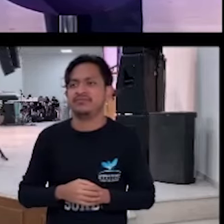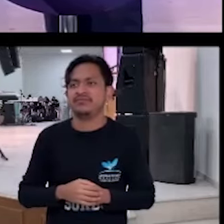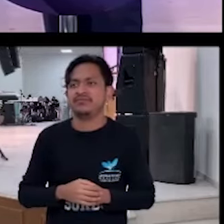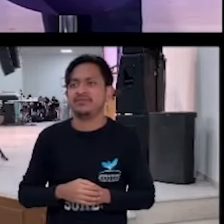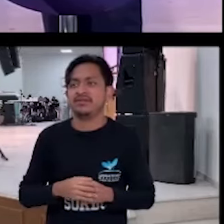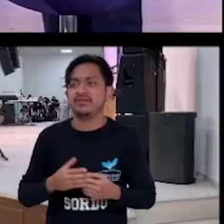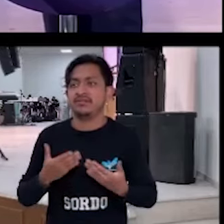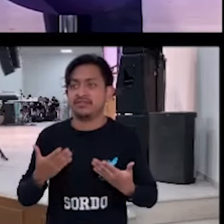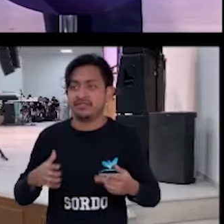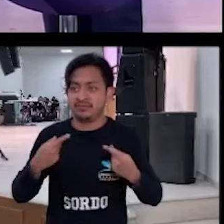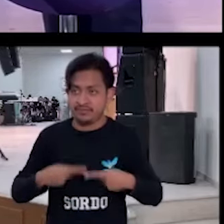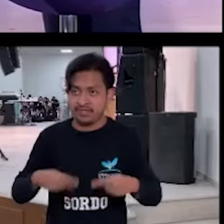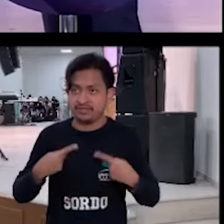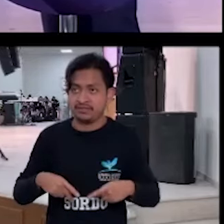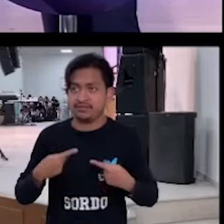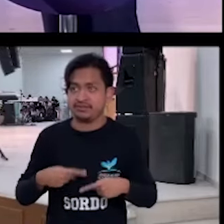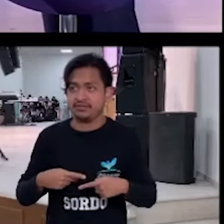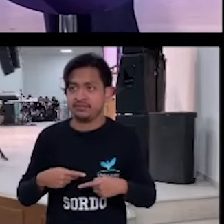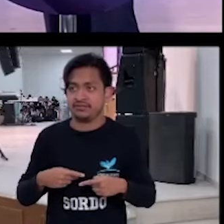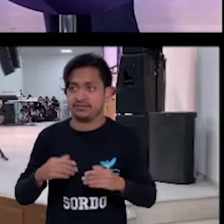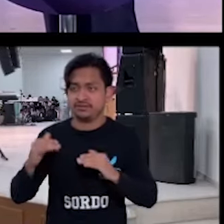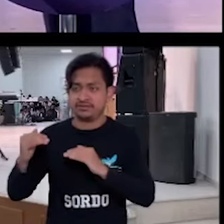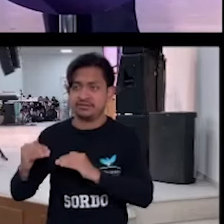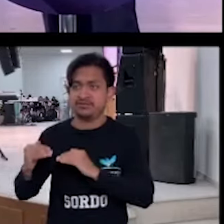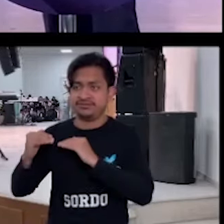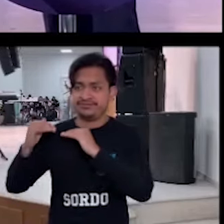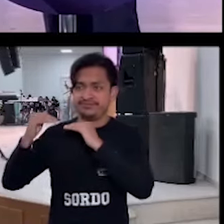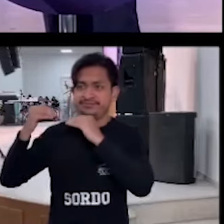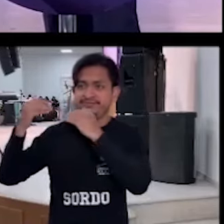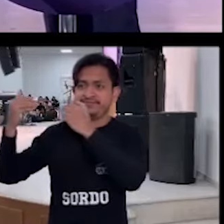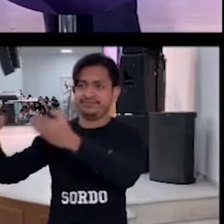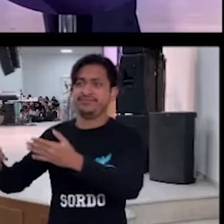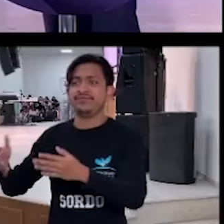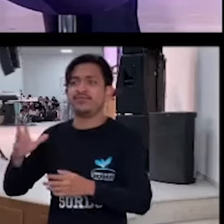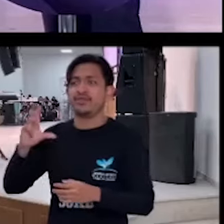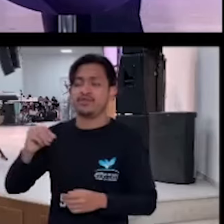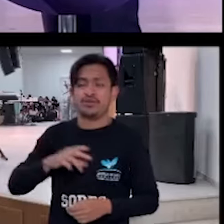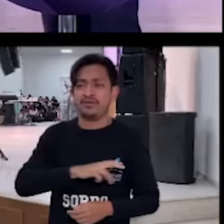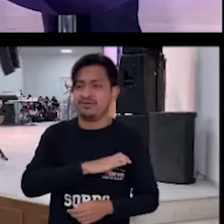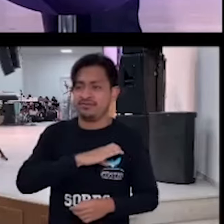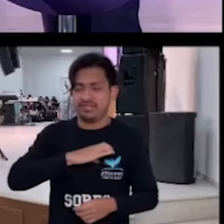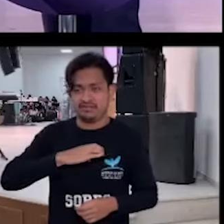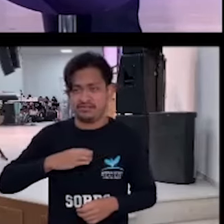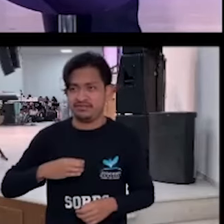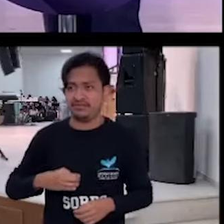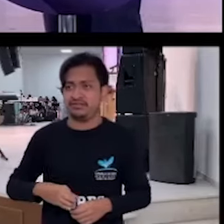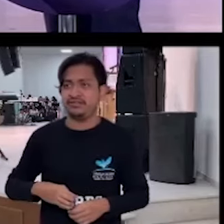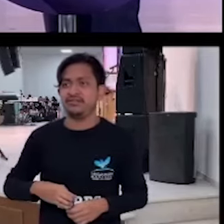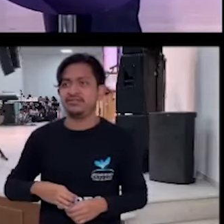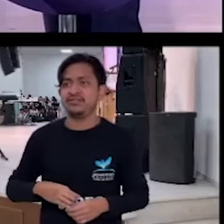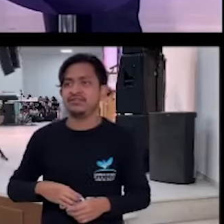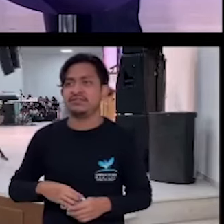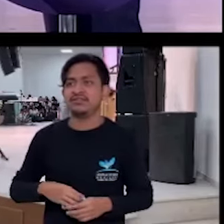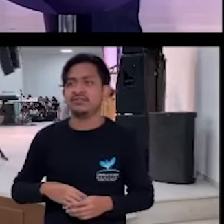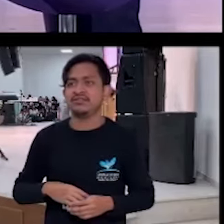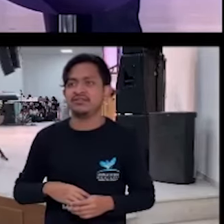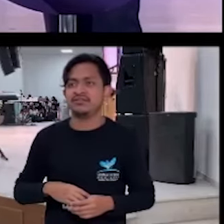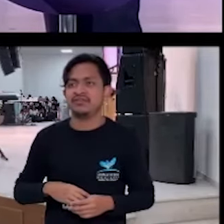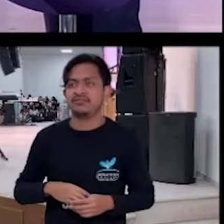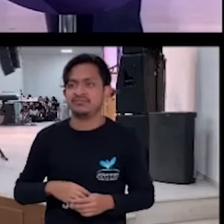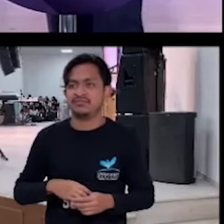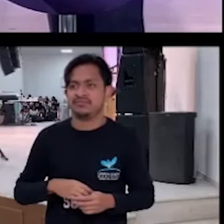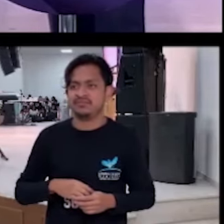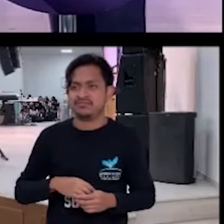iglesia debe hablar bien de él para que no sea deshonrado y caiga en la